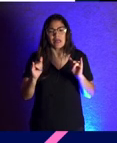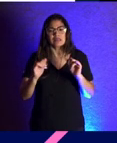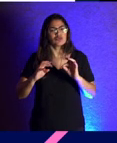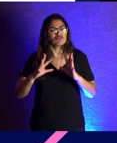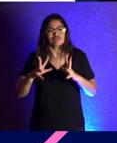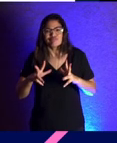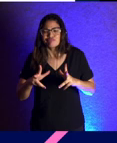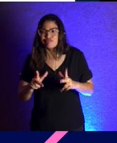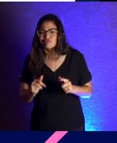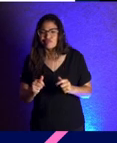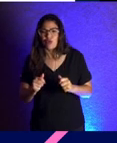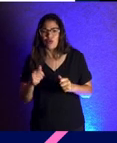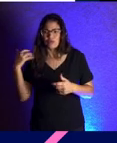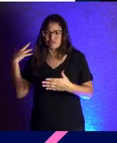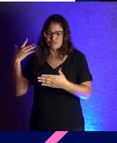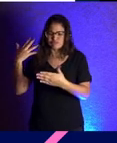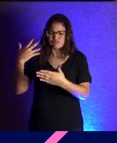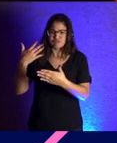un cercano,